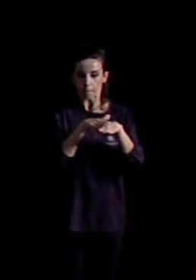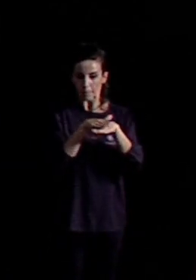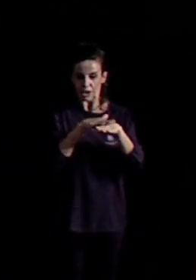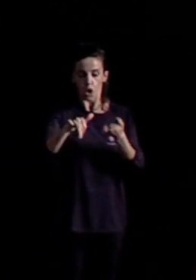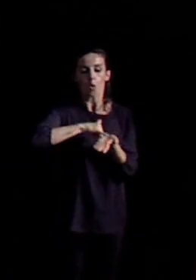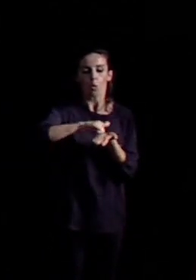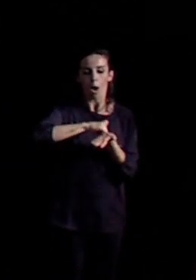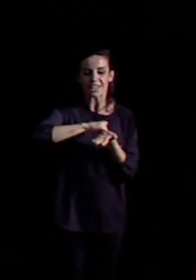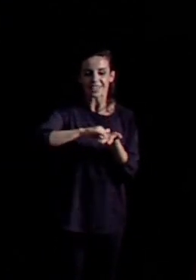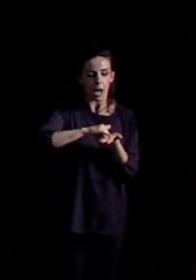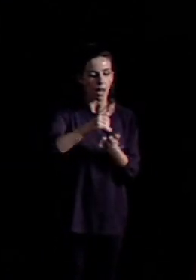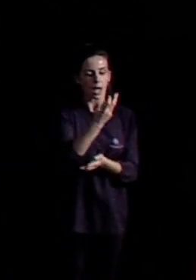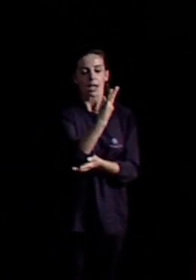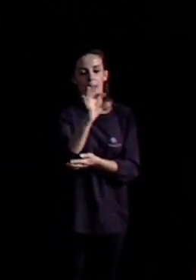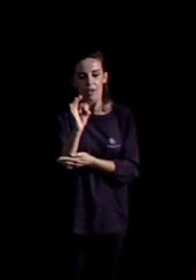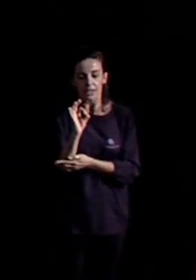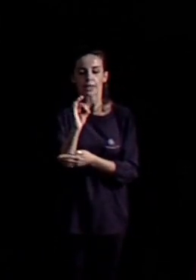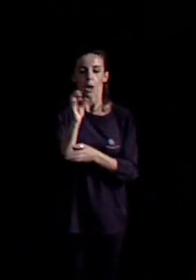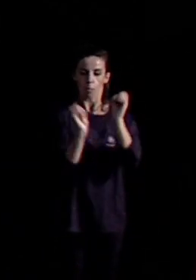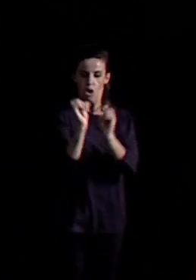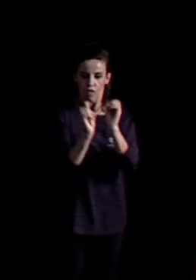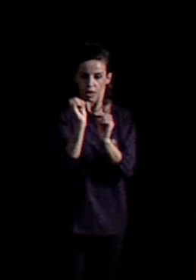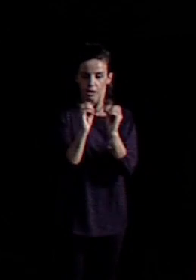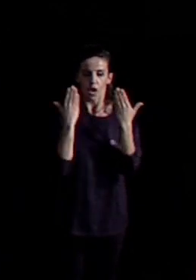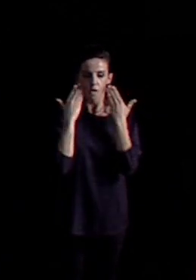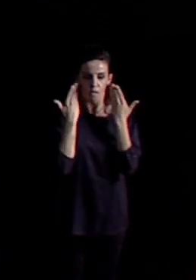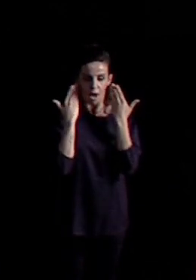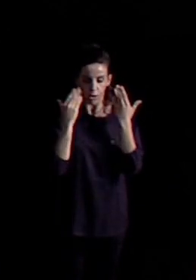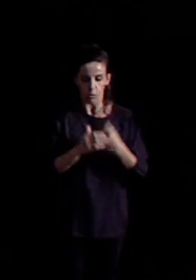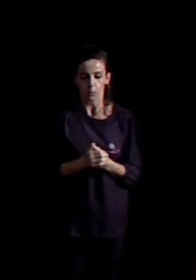WhatsApp, y el 20% Facebook.